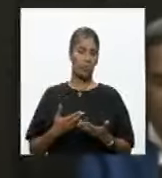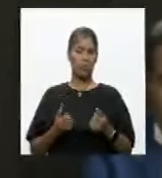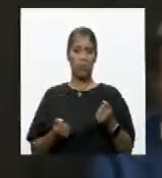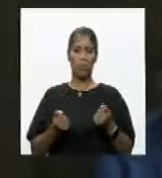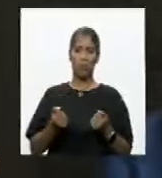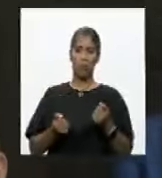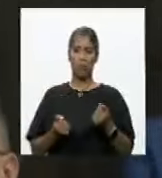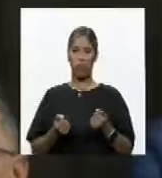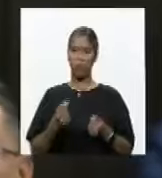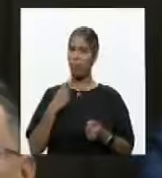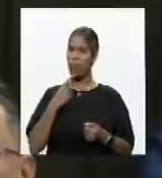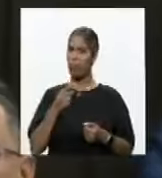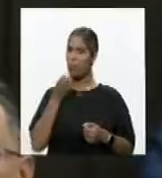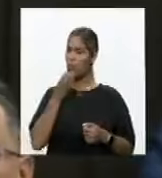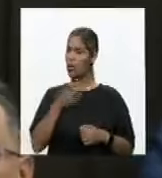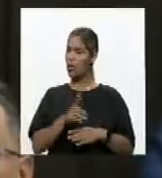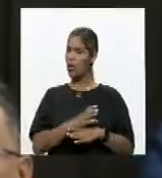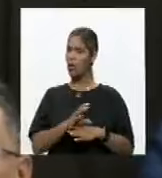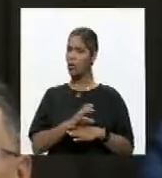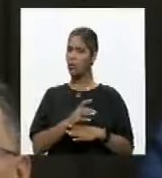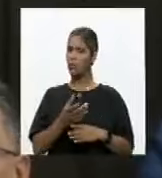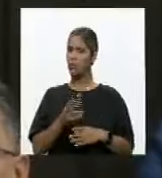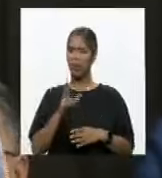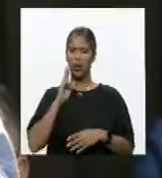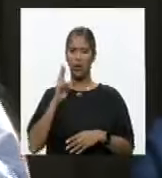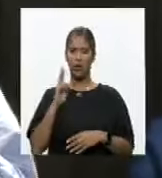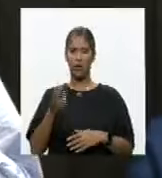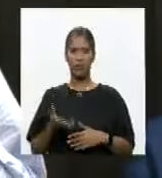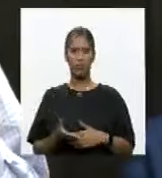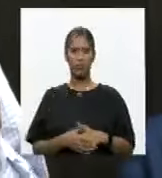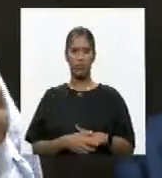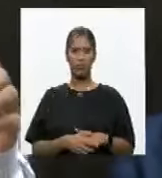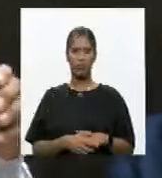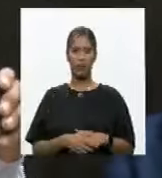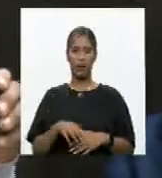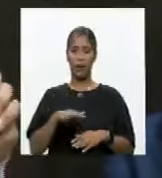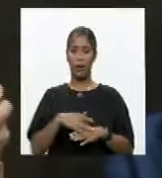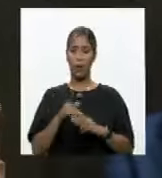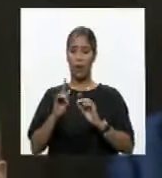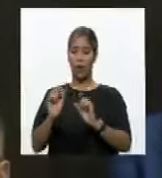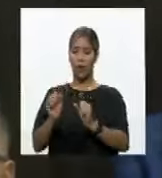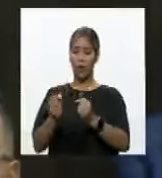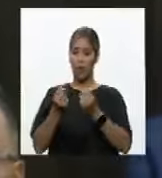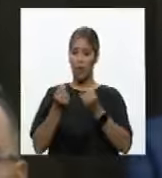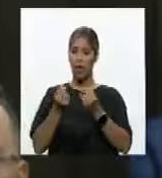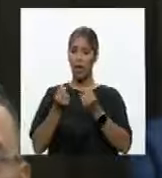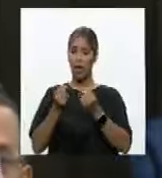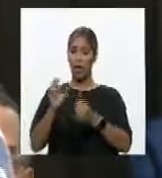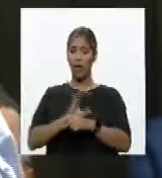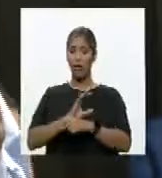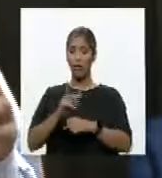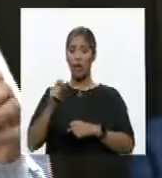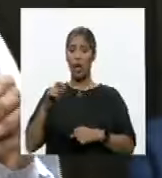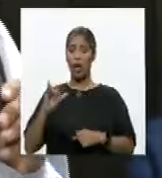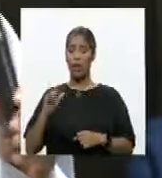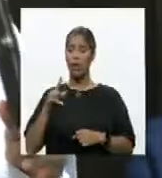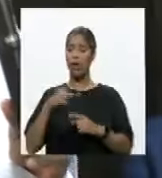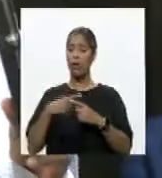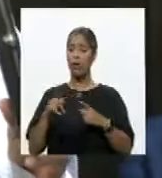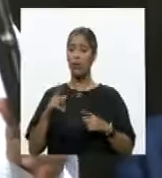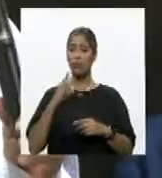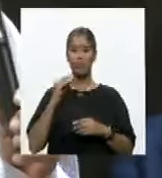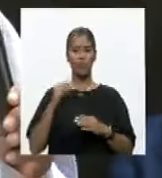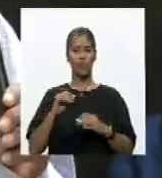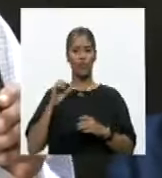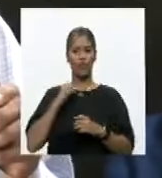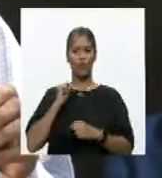G, dijimos, oye, están poniendo las canciones de Ali en la radio. Porque el bloqueo de la canción de Ali en la radio y en los medios era